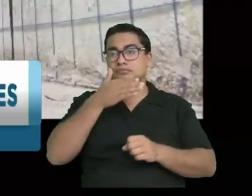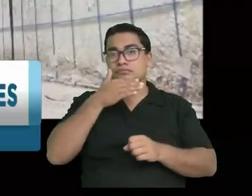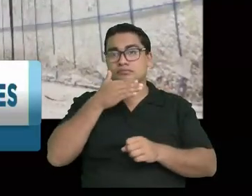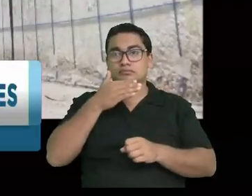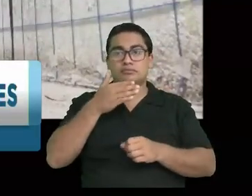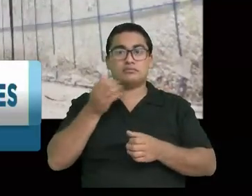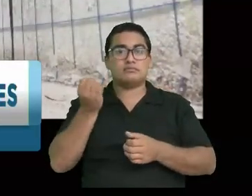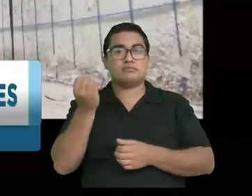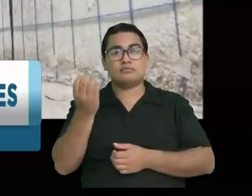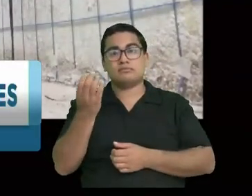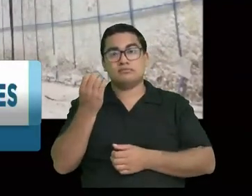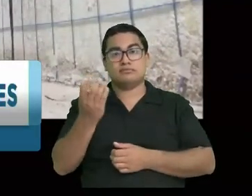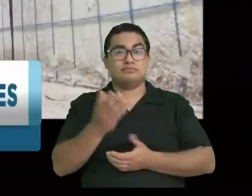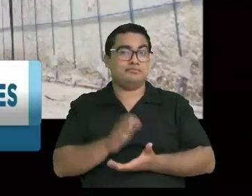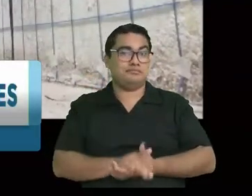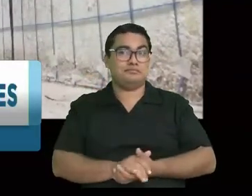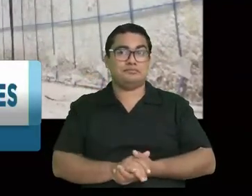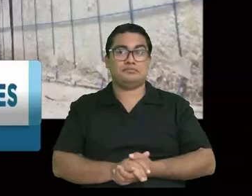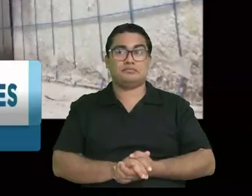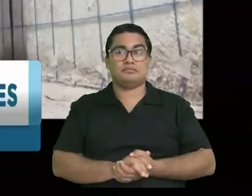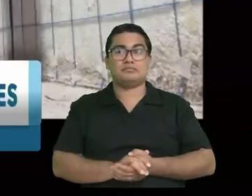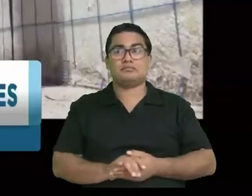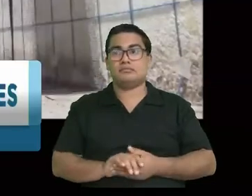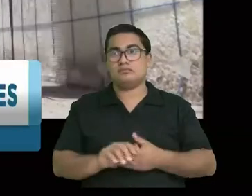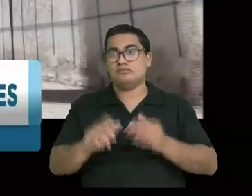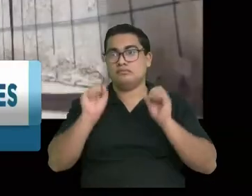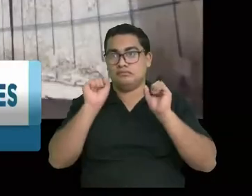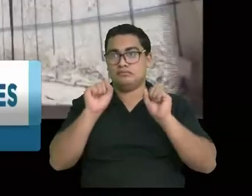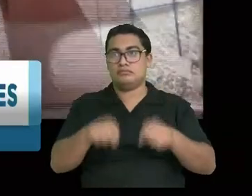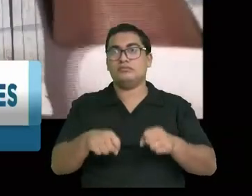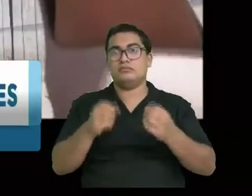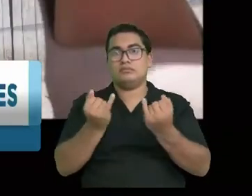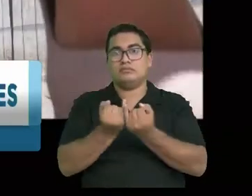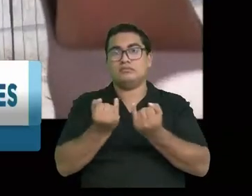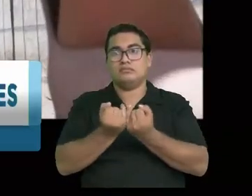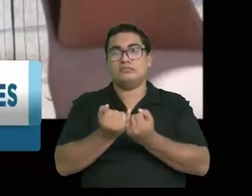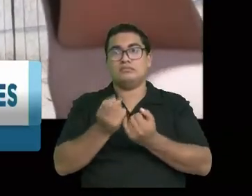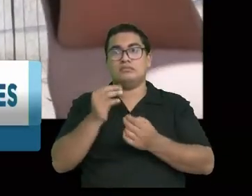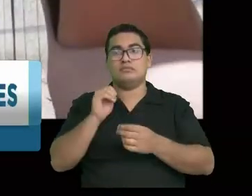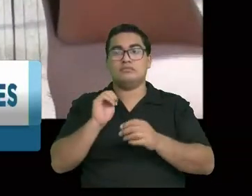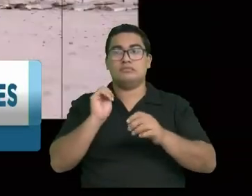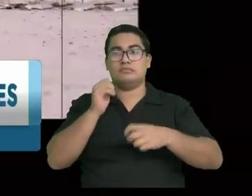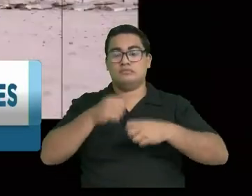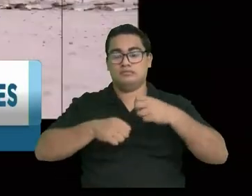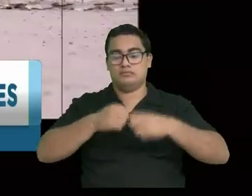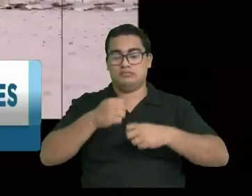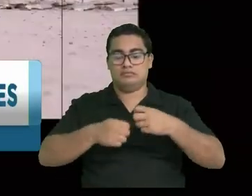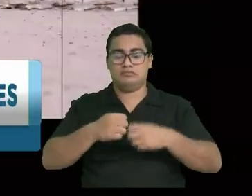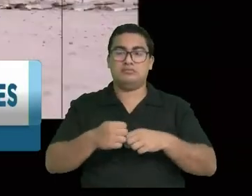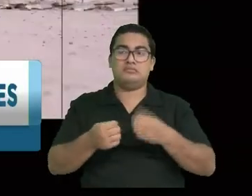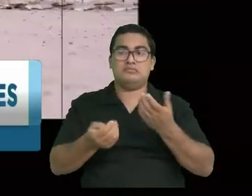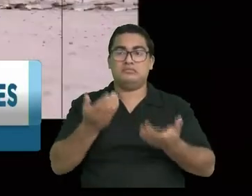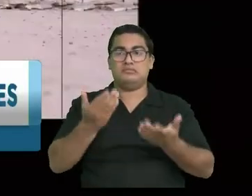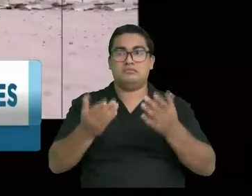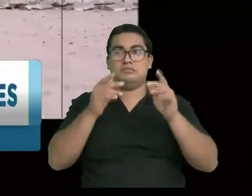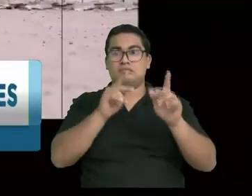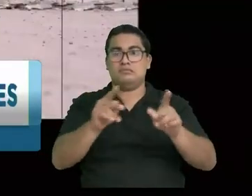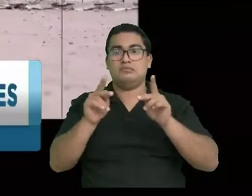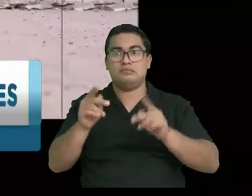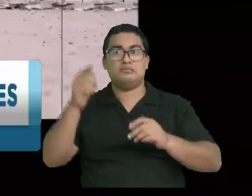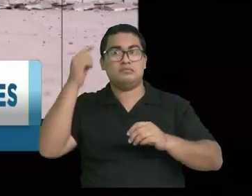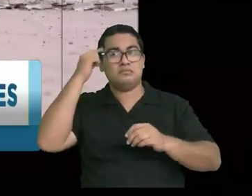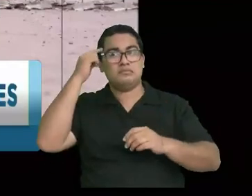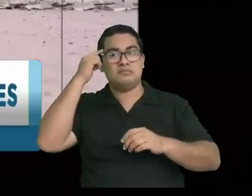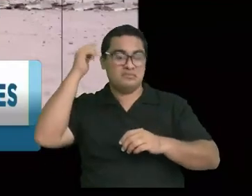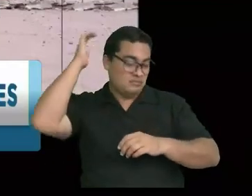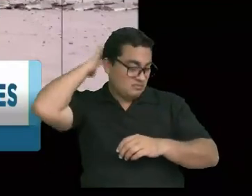eso genere dolor en esos músculos. Inclusive puede generarte hasta contracturas musculares que a veces las podemos asociar a problemas de